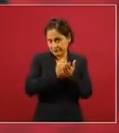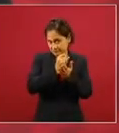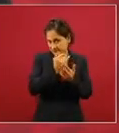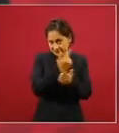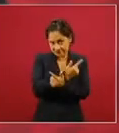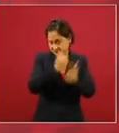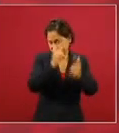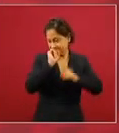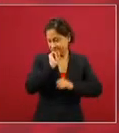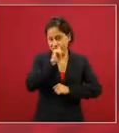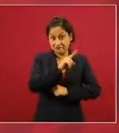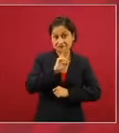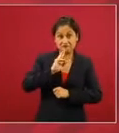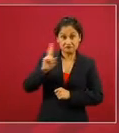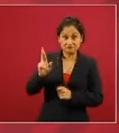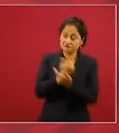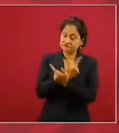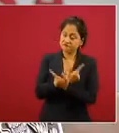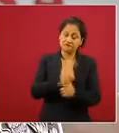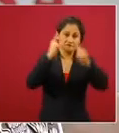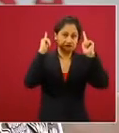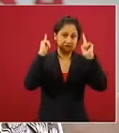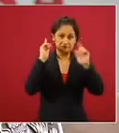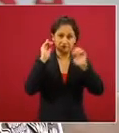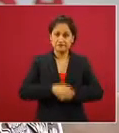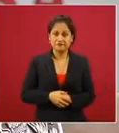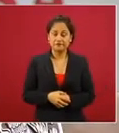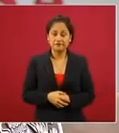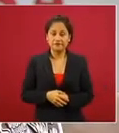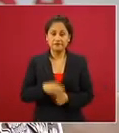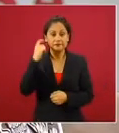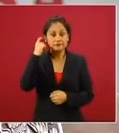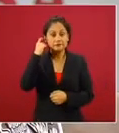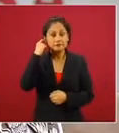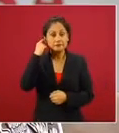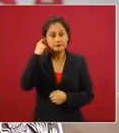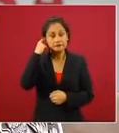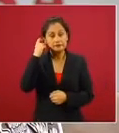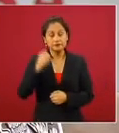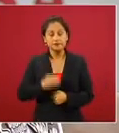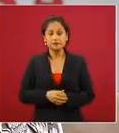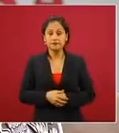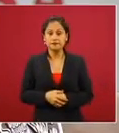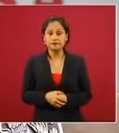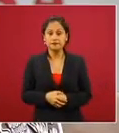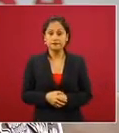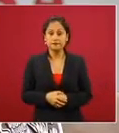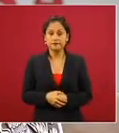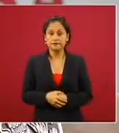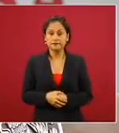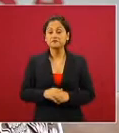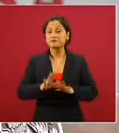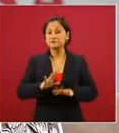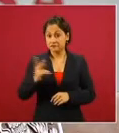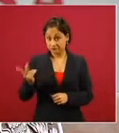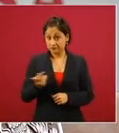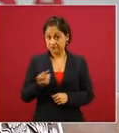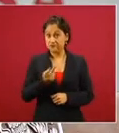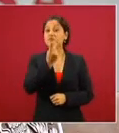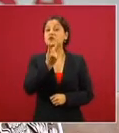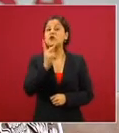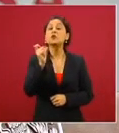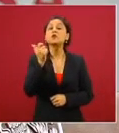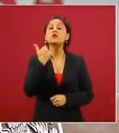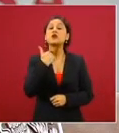libre de contestar, pero sería bueno saber si el expresidente